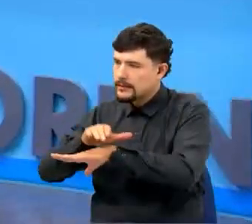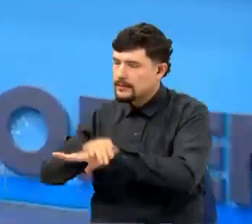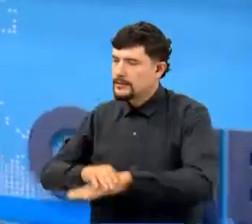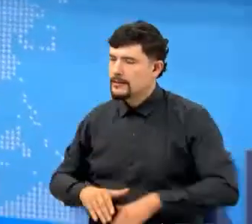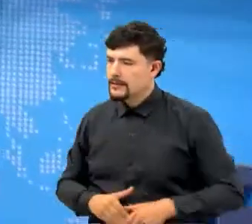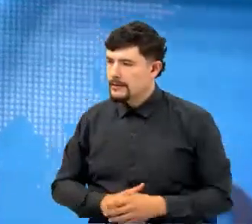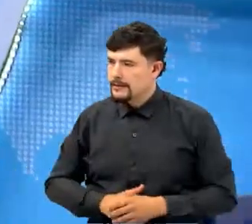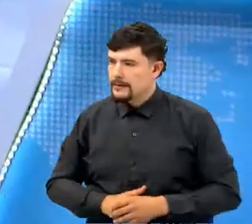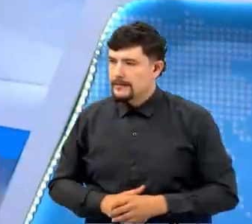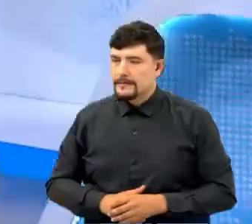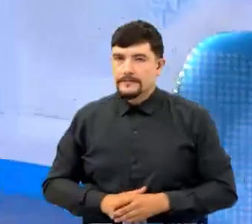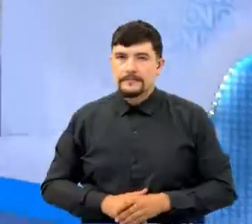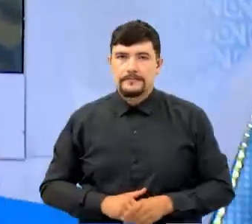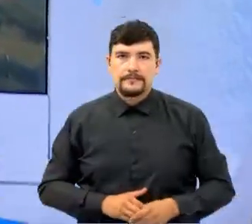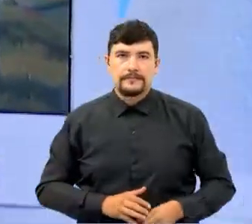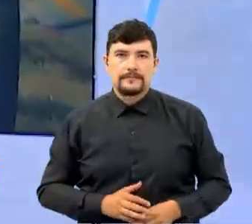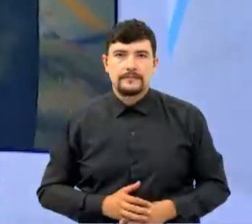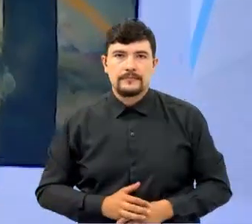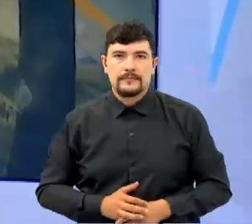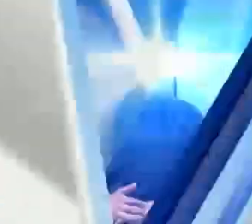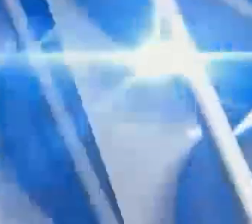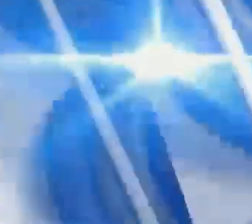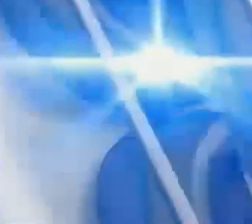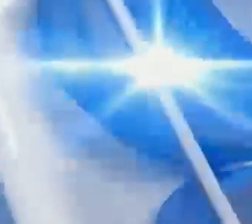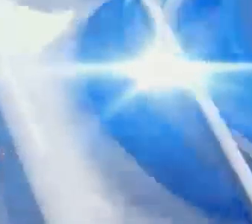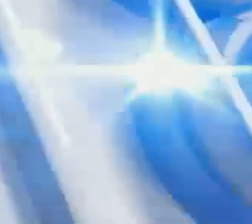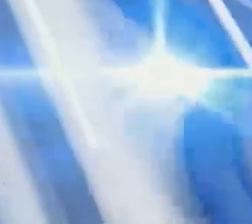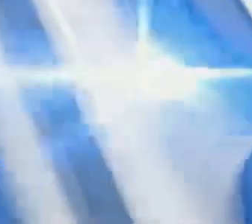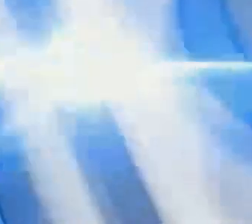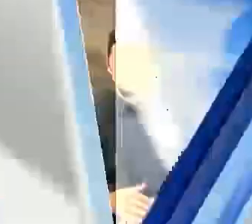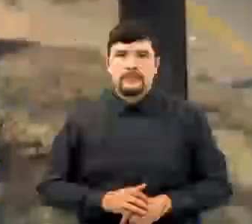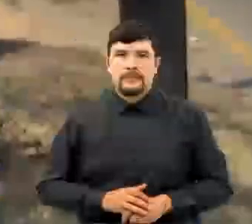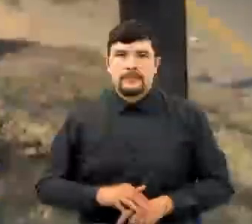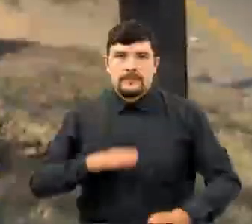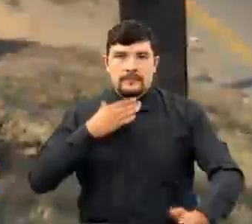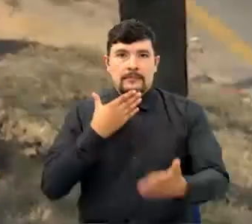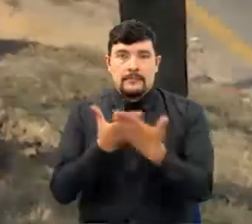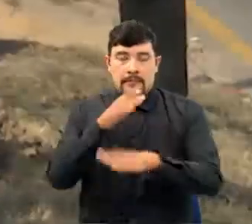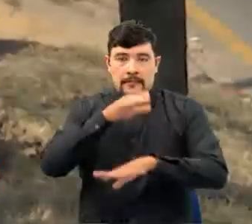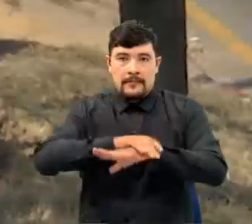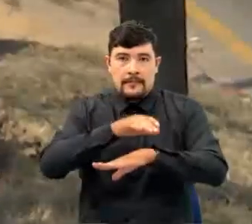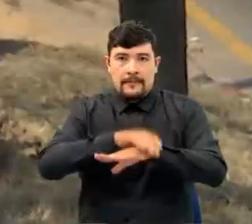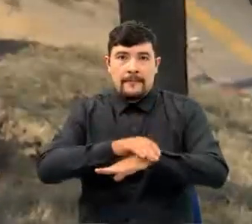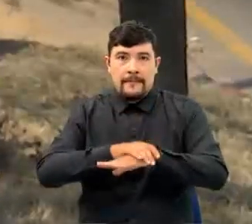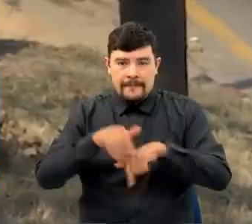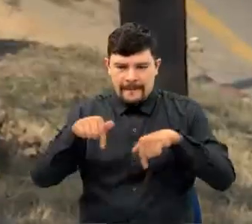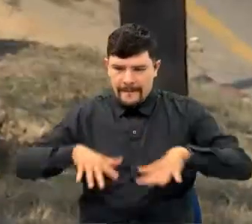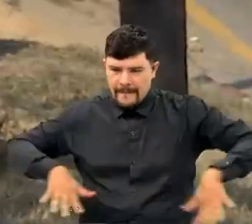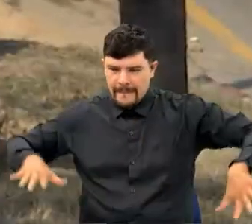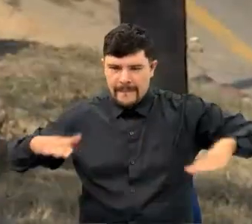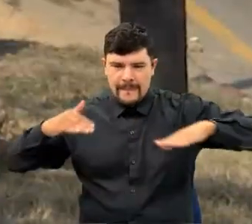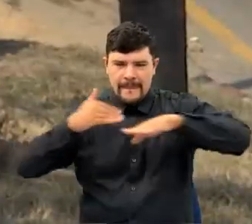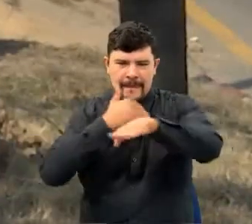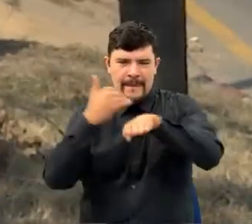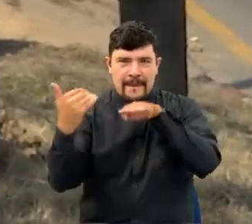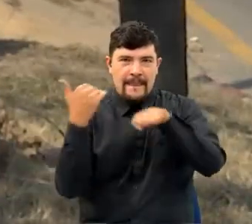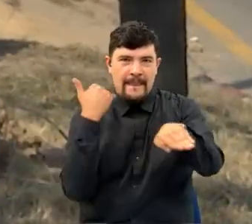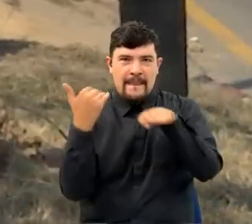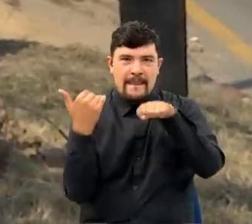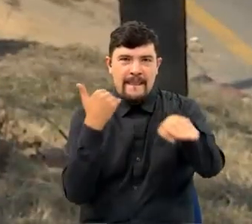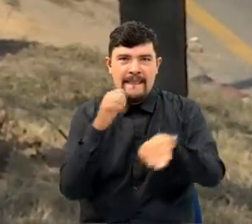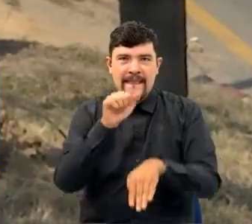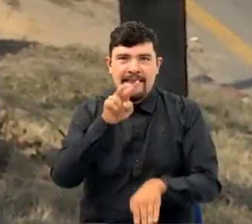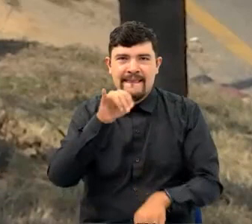Diana, Marcia, buenas tardes. La saluda a esta hora aquí en la vía, el anillo vial que conduce desde Girón hacia el municipio de Florida Blanca. Miren, las cifras son